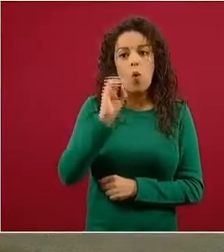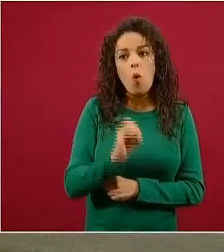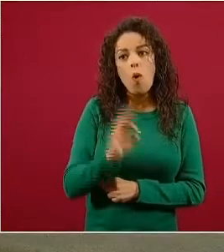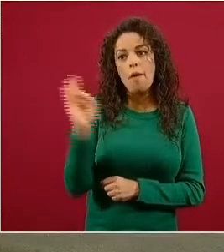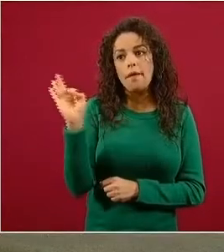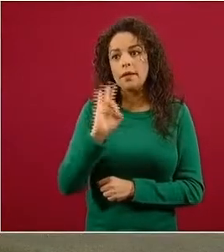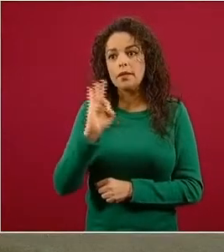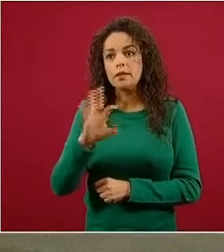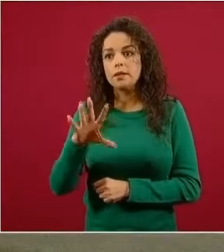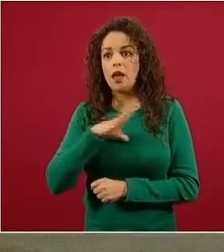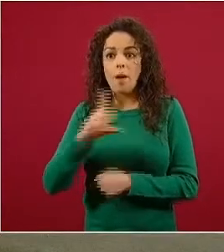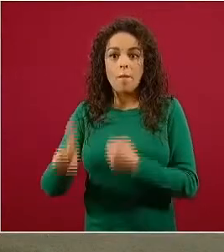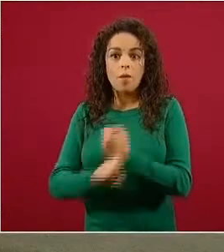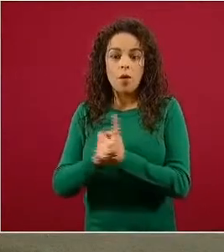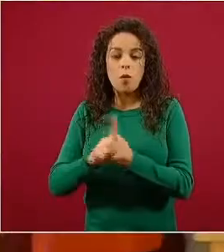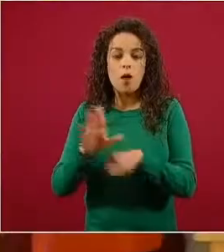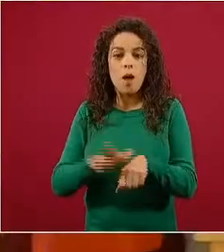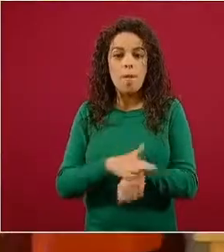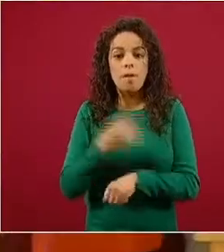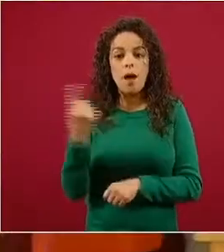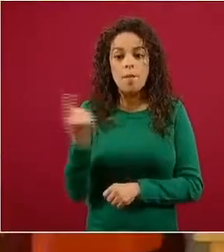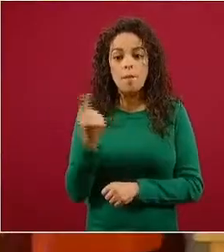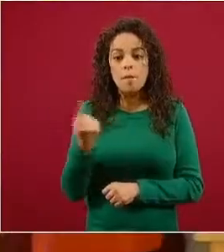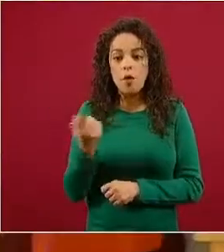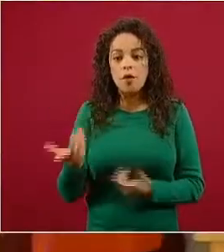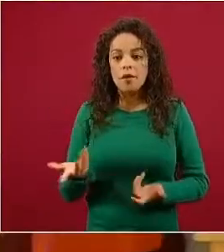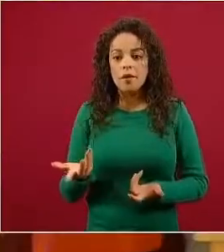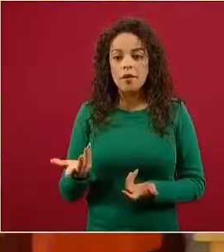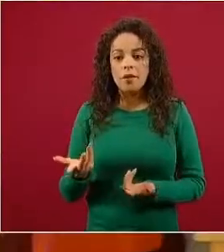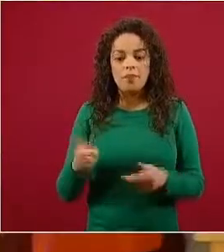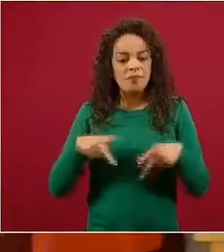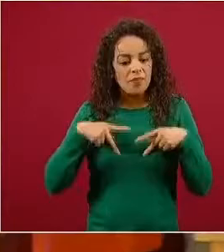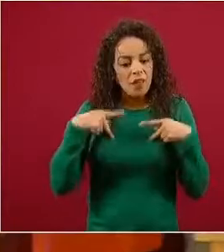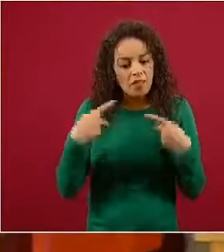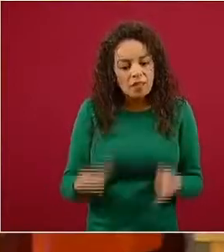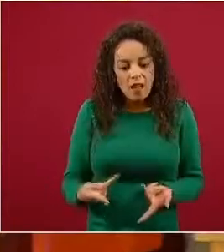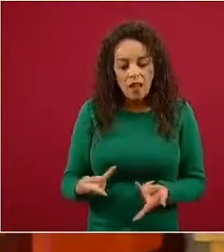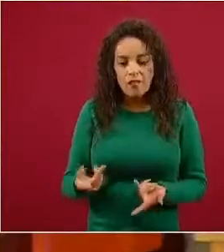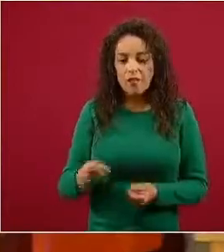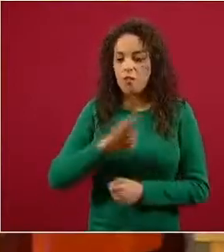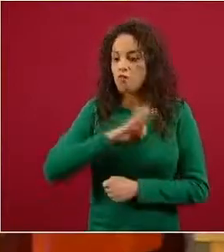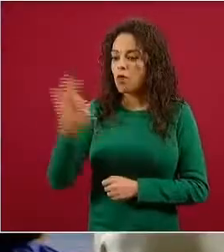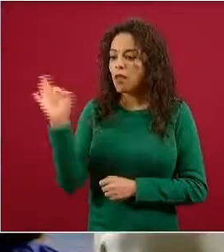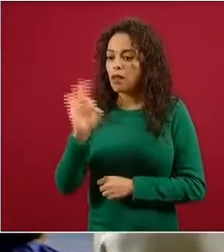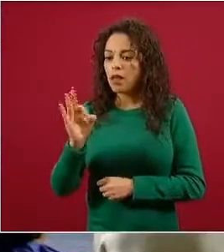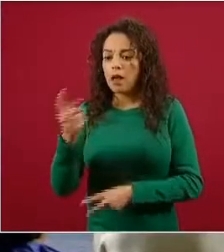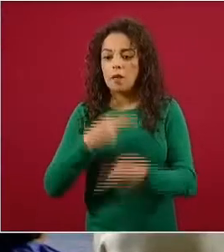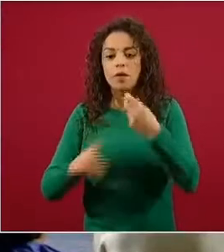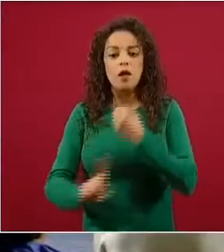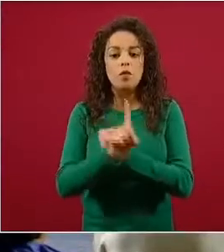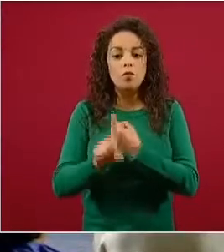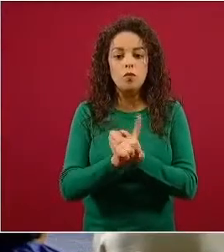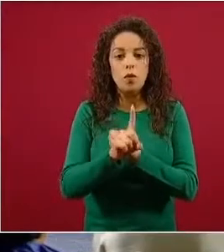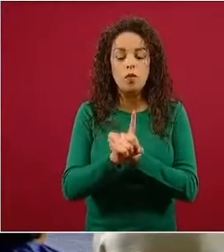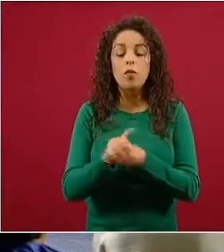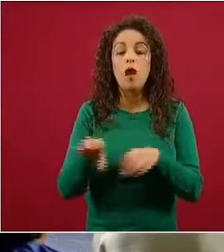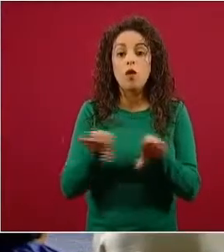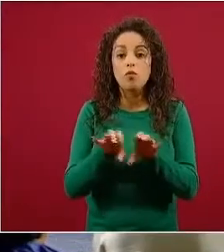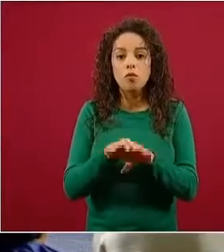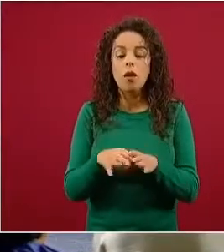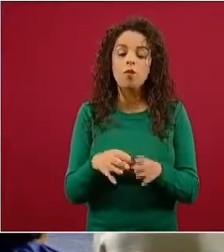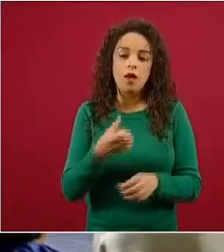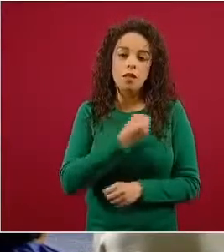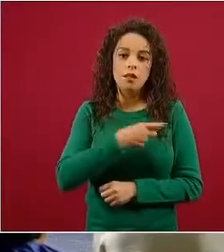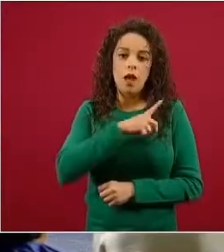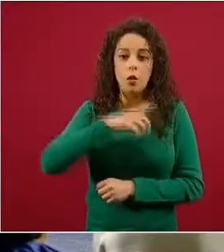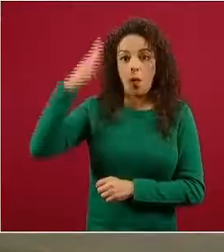este proceso específicamente. Y aunque es un proceso esperado, y quiero recalcar esperado, no normal, porque normal es un concepto